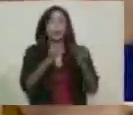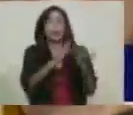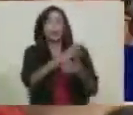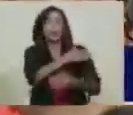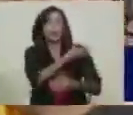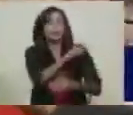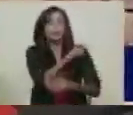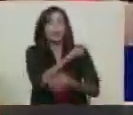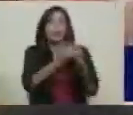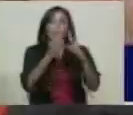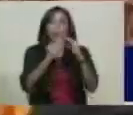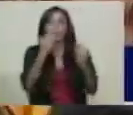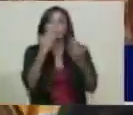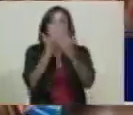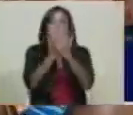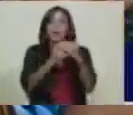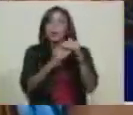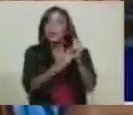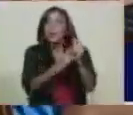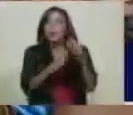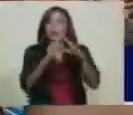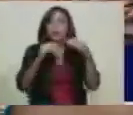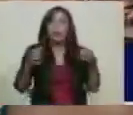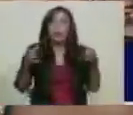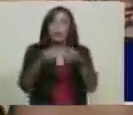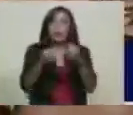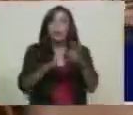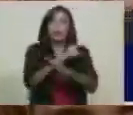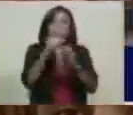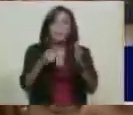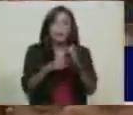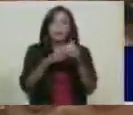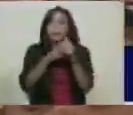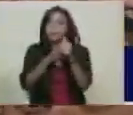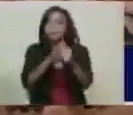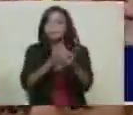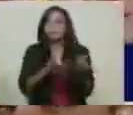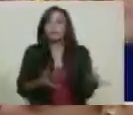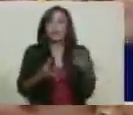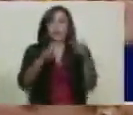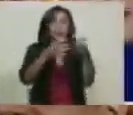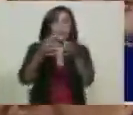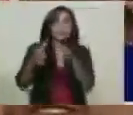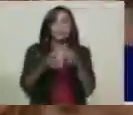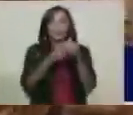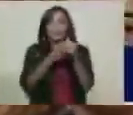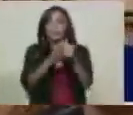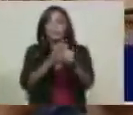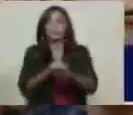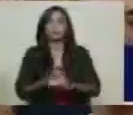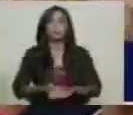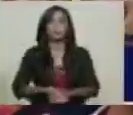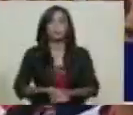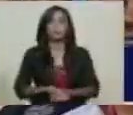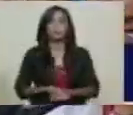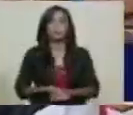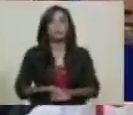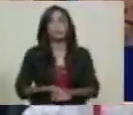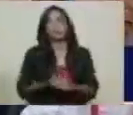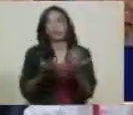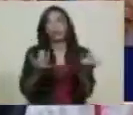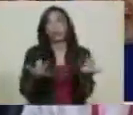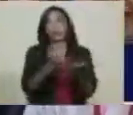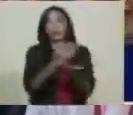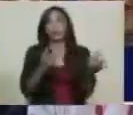de vanguardia, un equipo que ha garantizado la direccionalidad colectiva. Hasta este momento la juventud